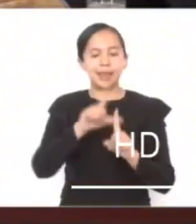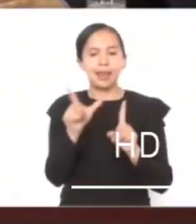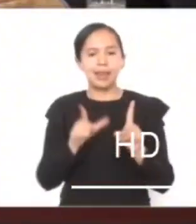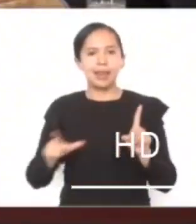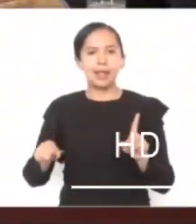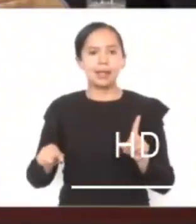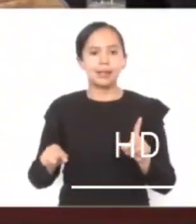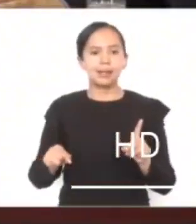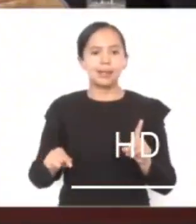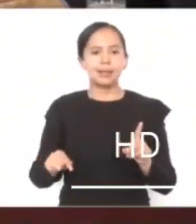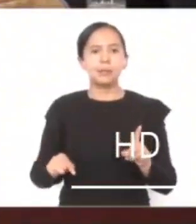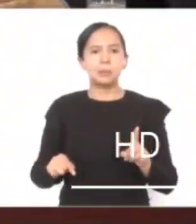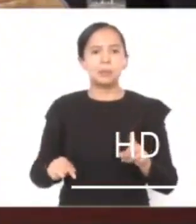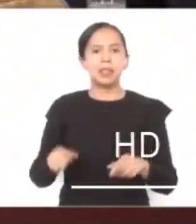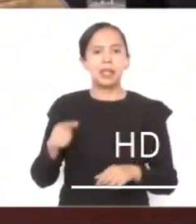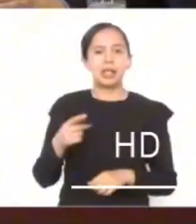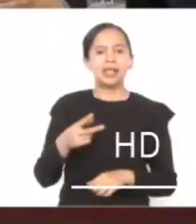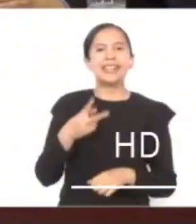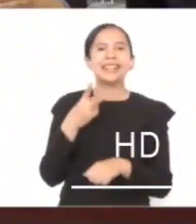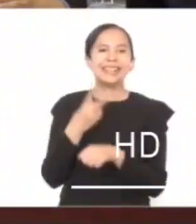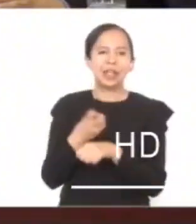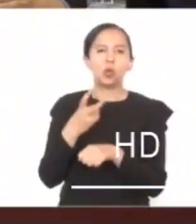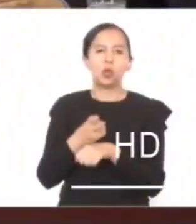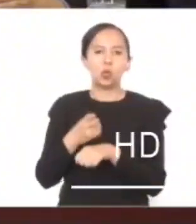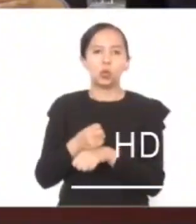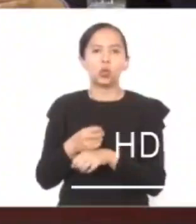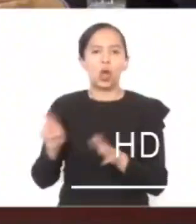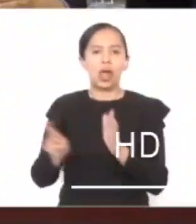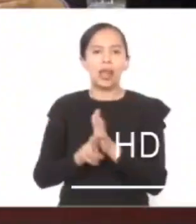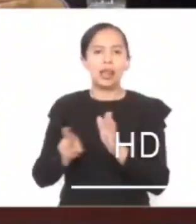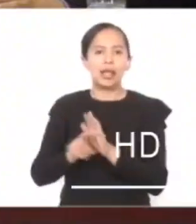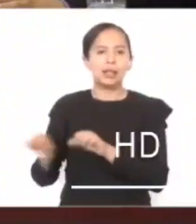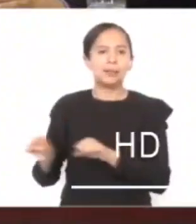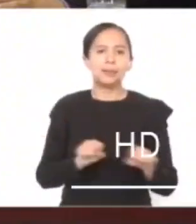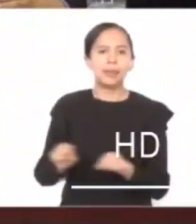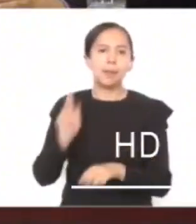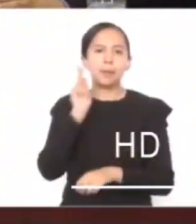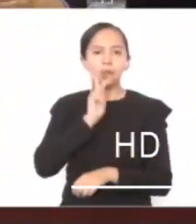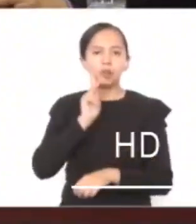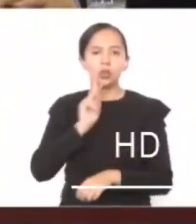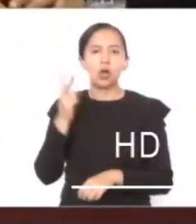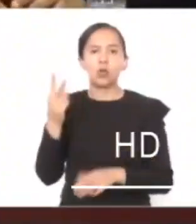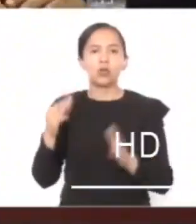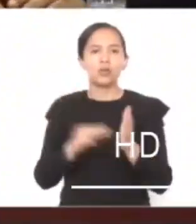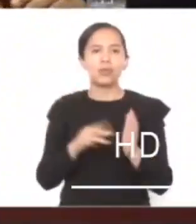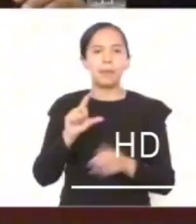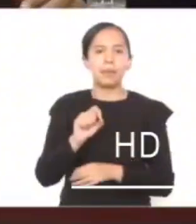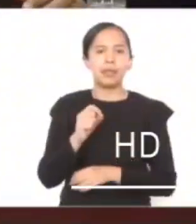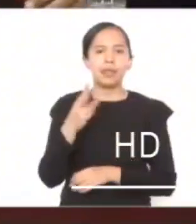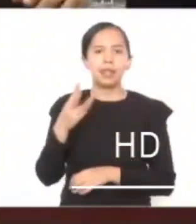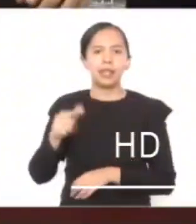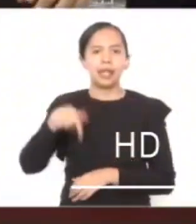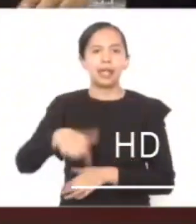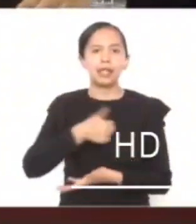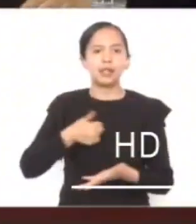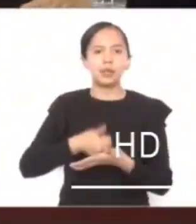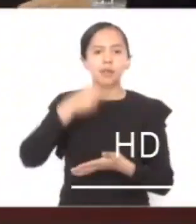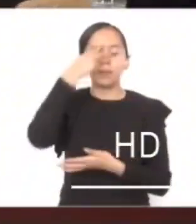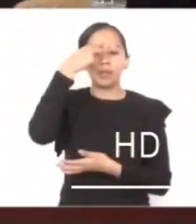nacional, el segundo simulacro nacional 2023 en la Ciudad de México.